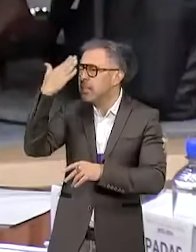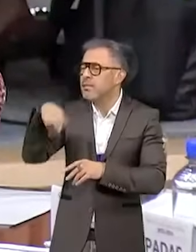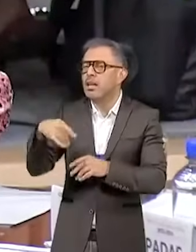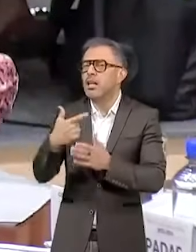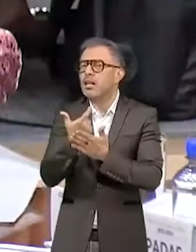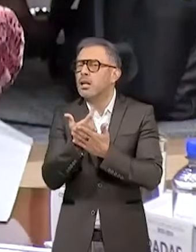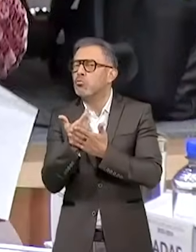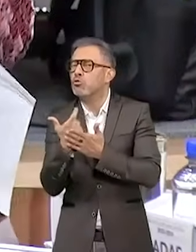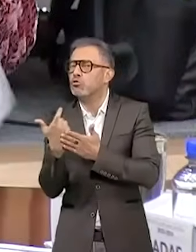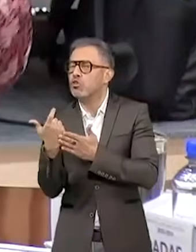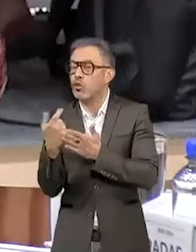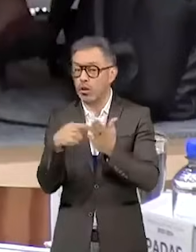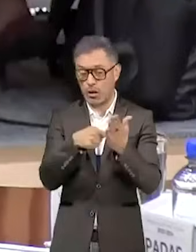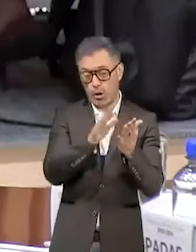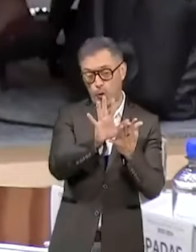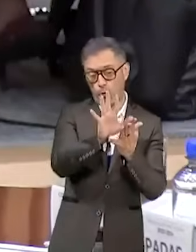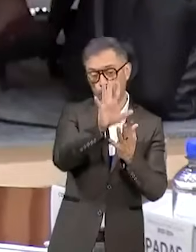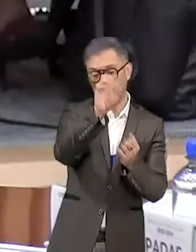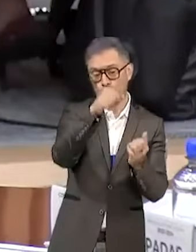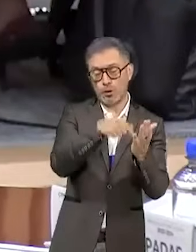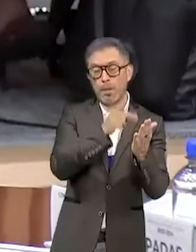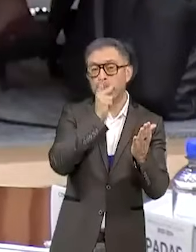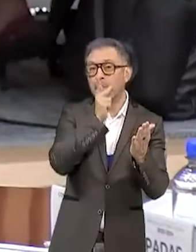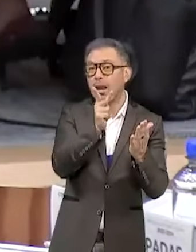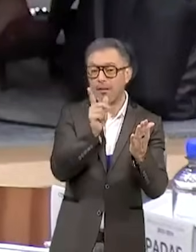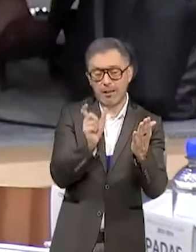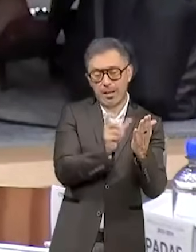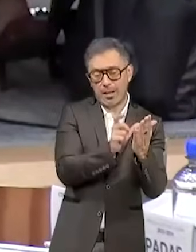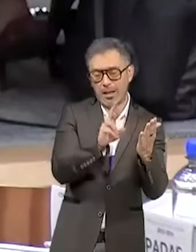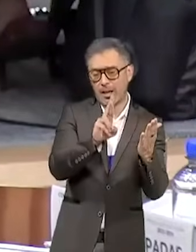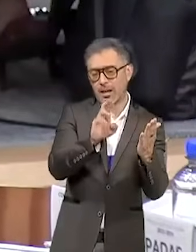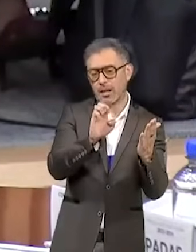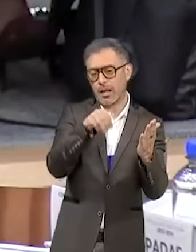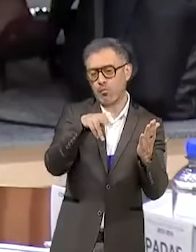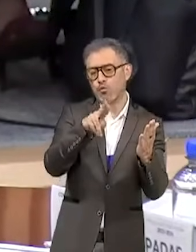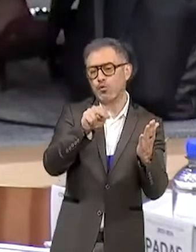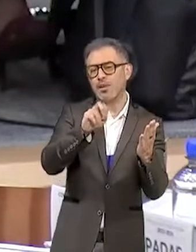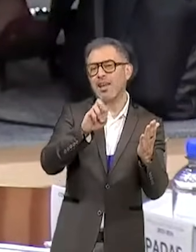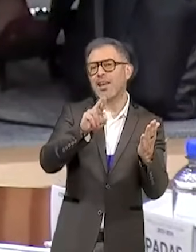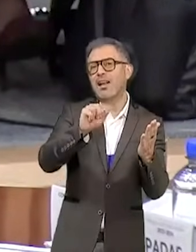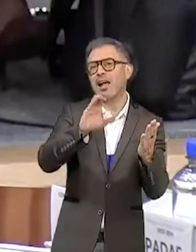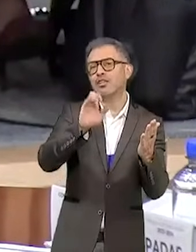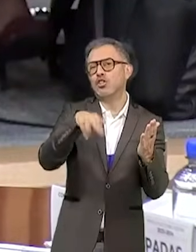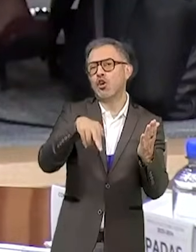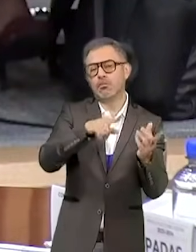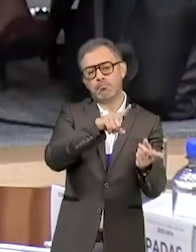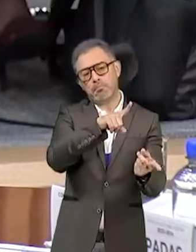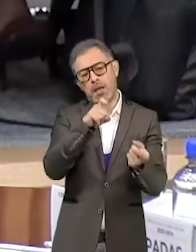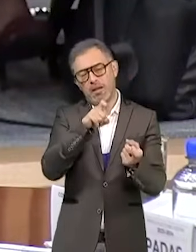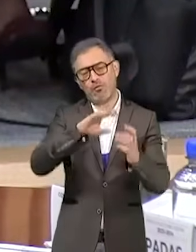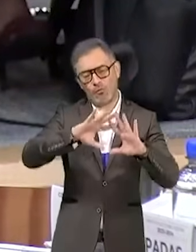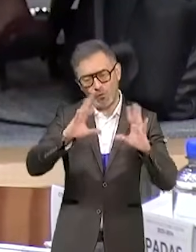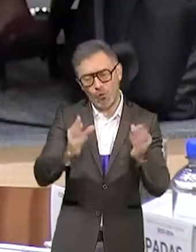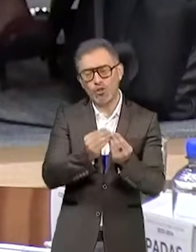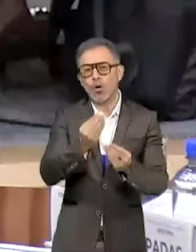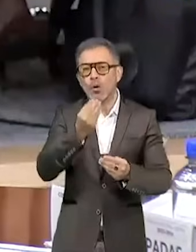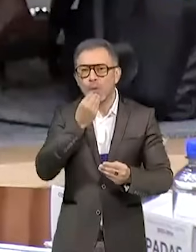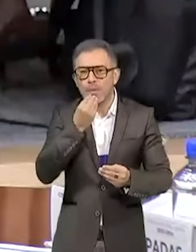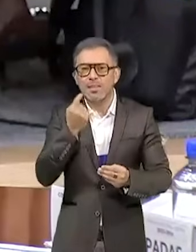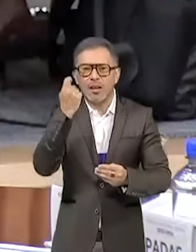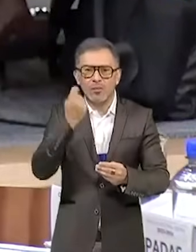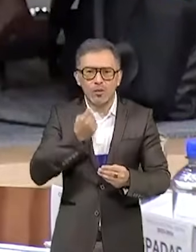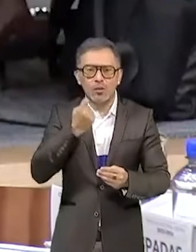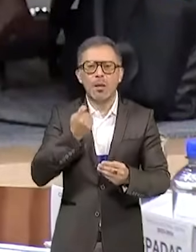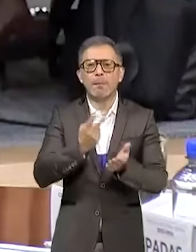dice la Constitución. Remuneración, que incluye dietas, aguinaldos, gratificaciones, premios,